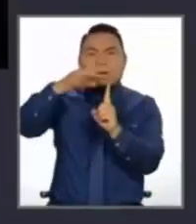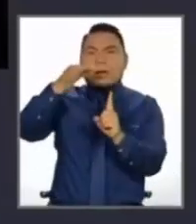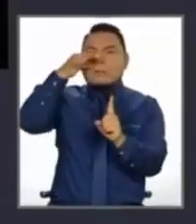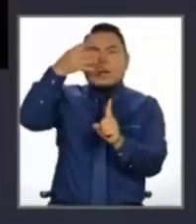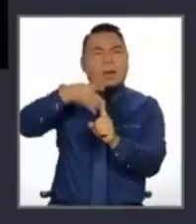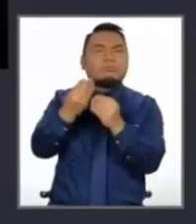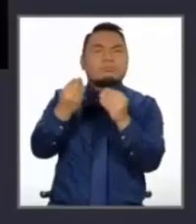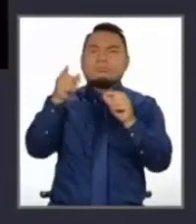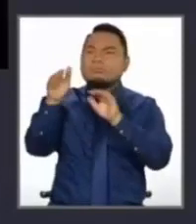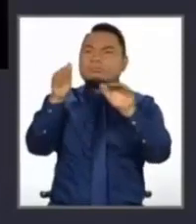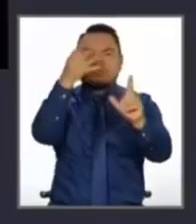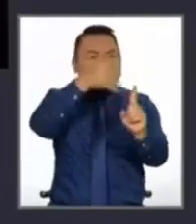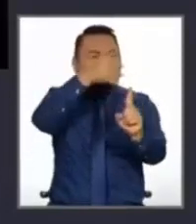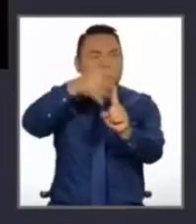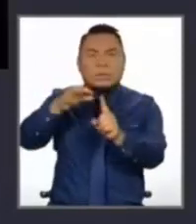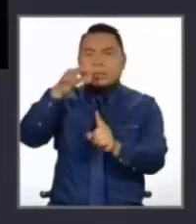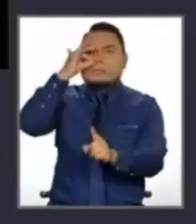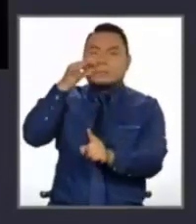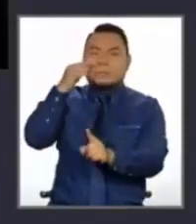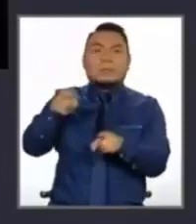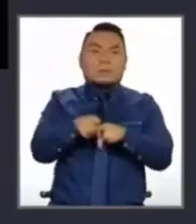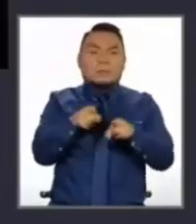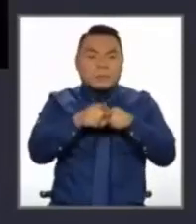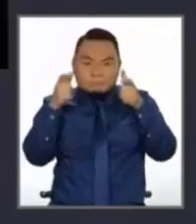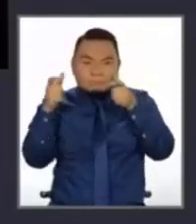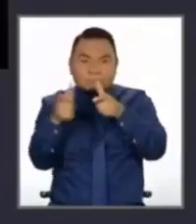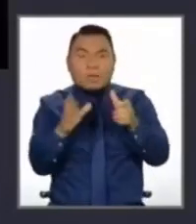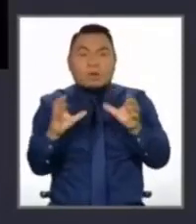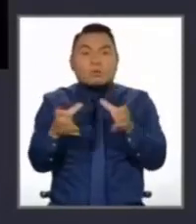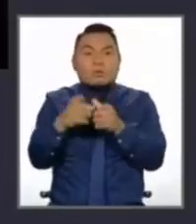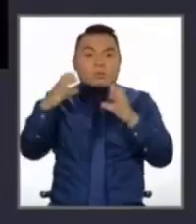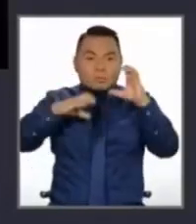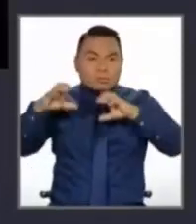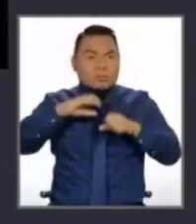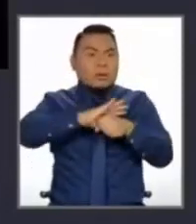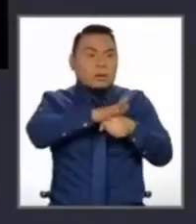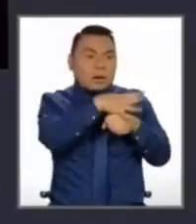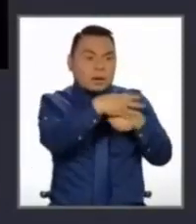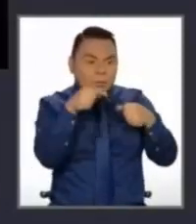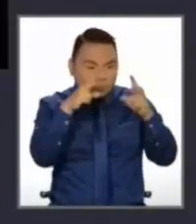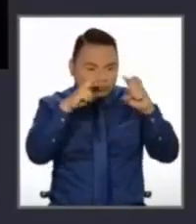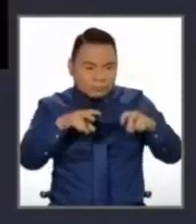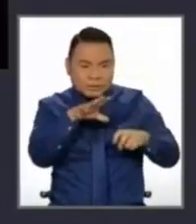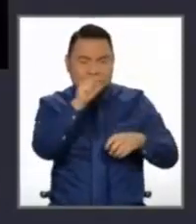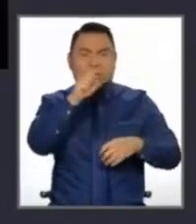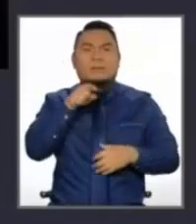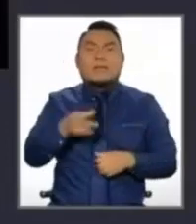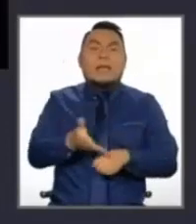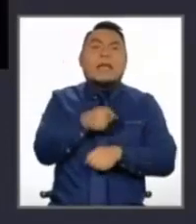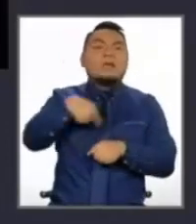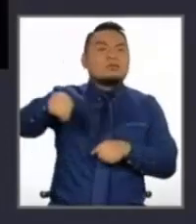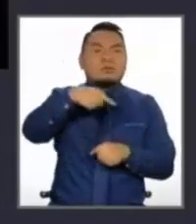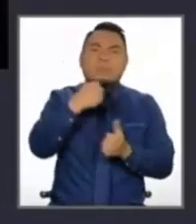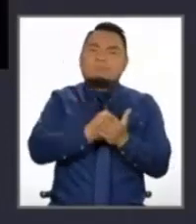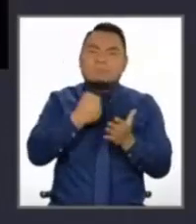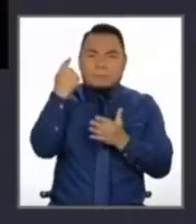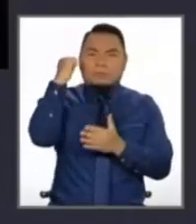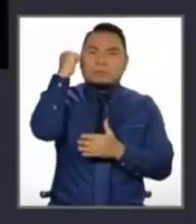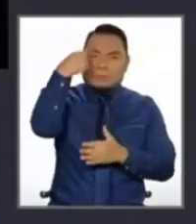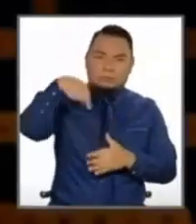moleculares y la vigilancia de los virus para saber si hay variantes nuevas o no, es un hecho y es un derecho para